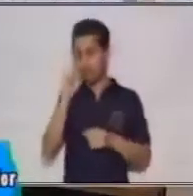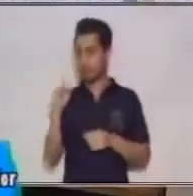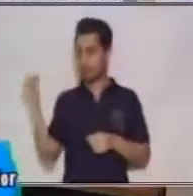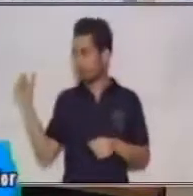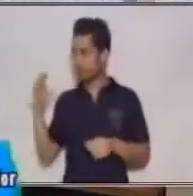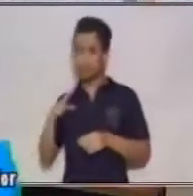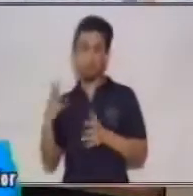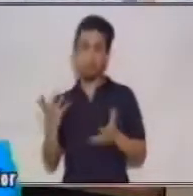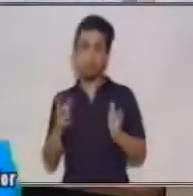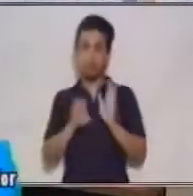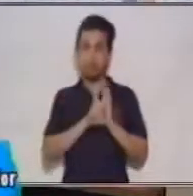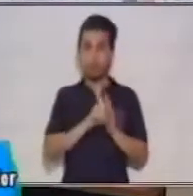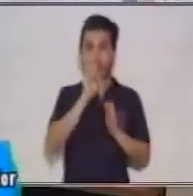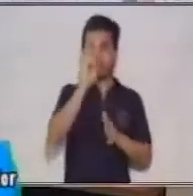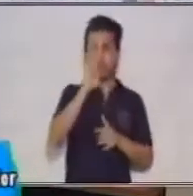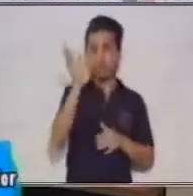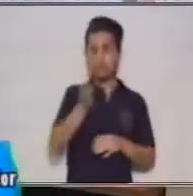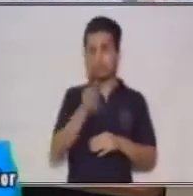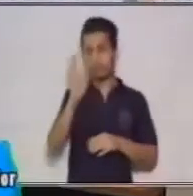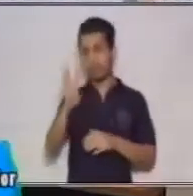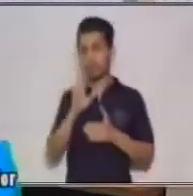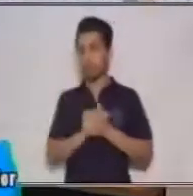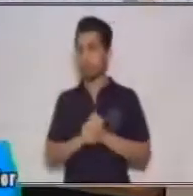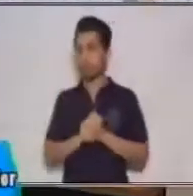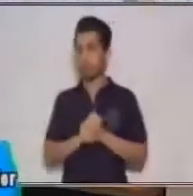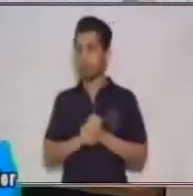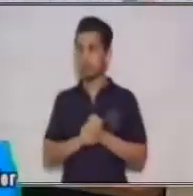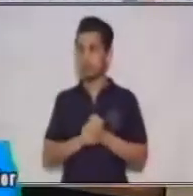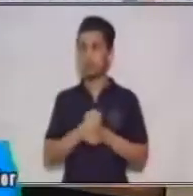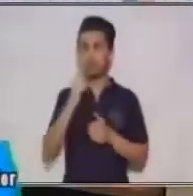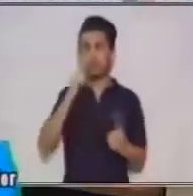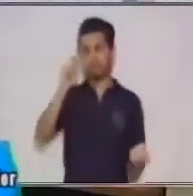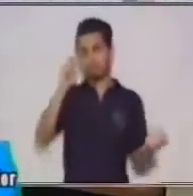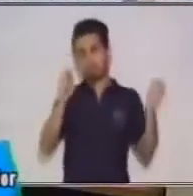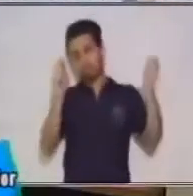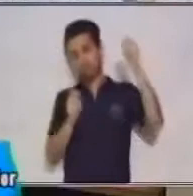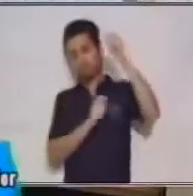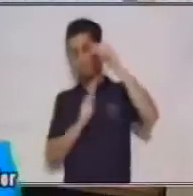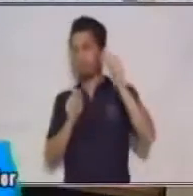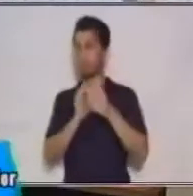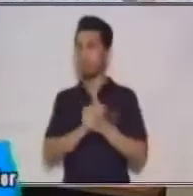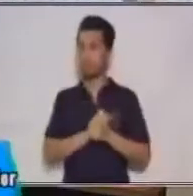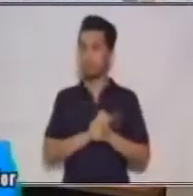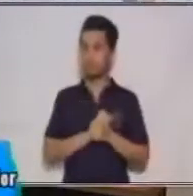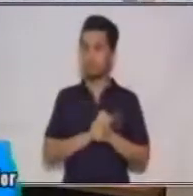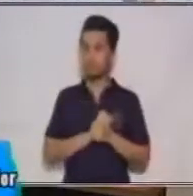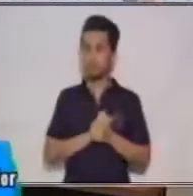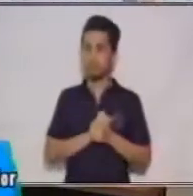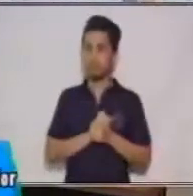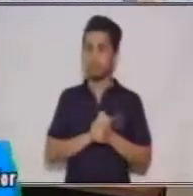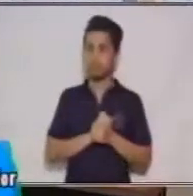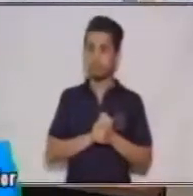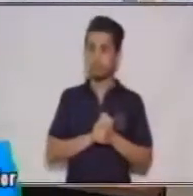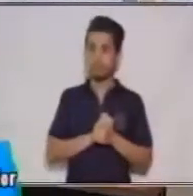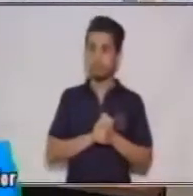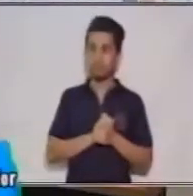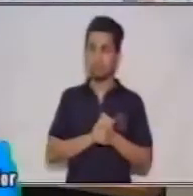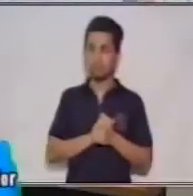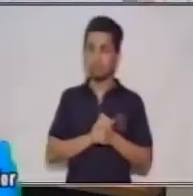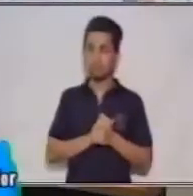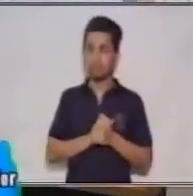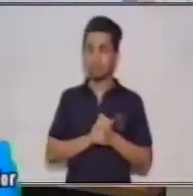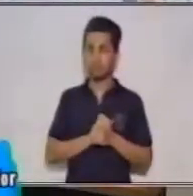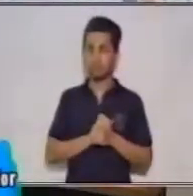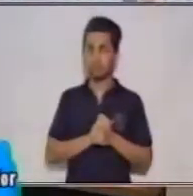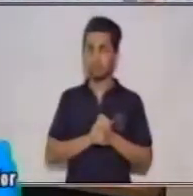tenemos 3/4, o por ejemplo, si yo lo dividí en acá, podríamos decir cuántas